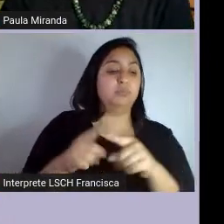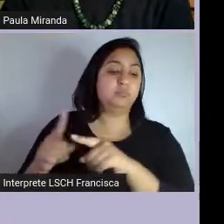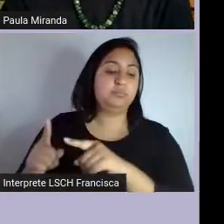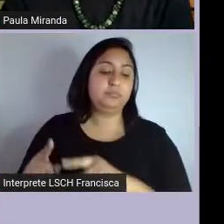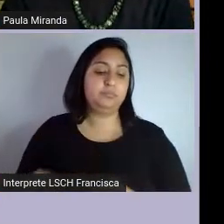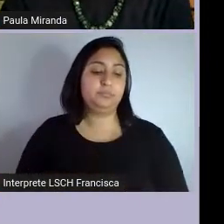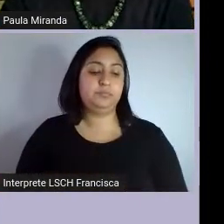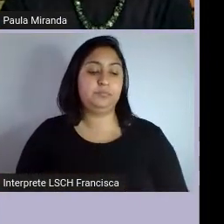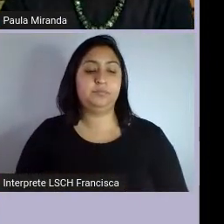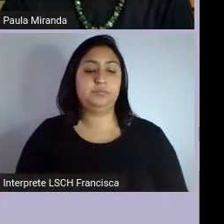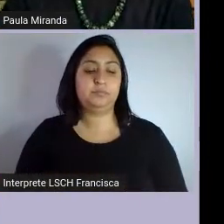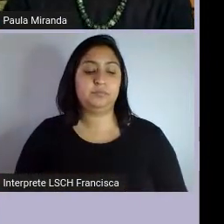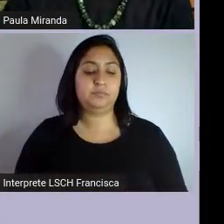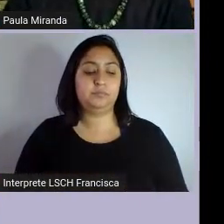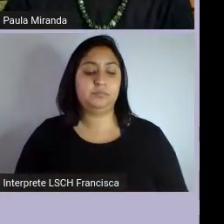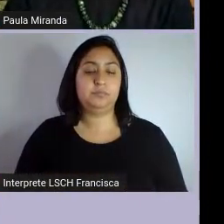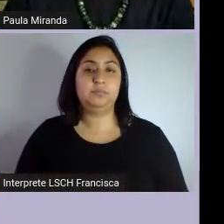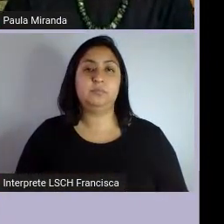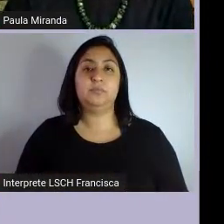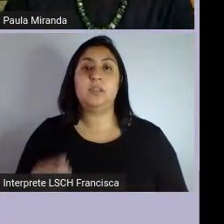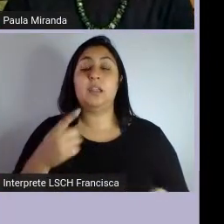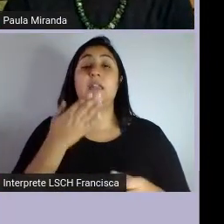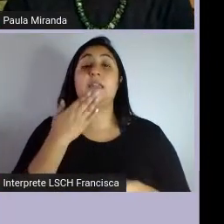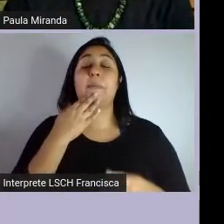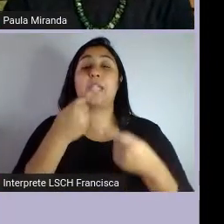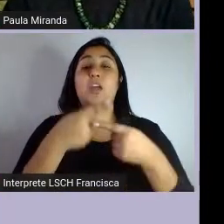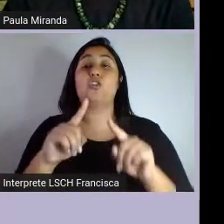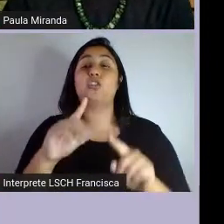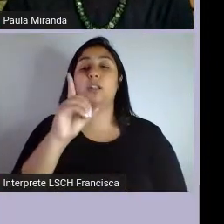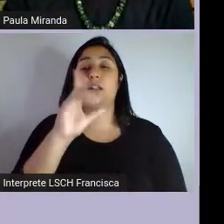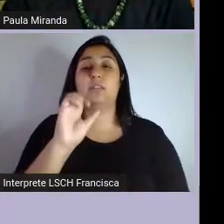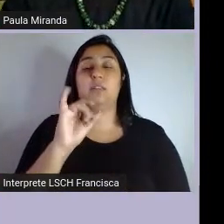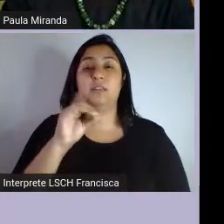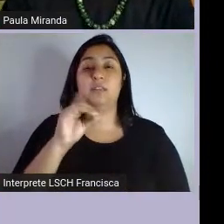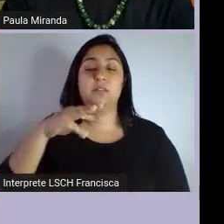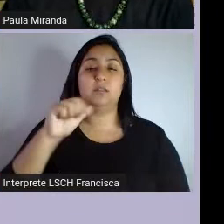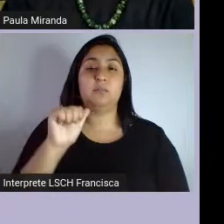Quise traer también esta otra décima porque